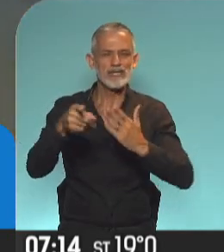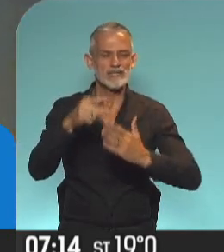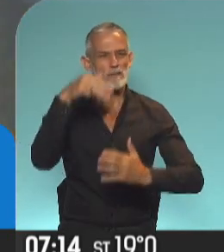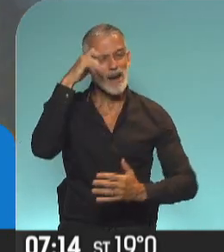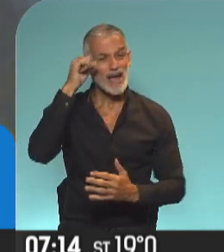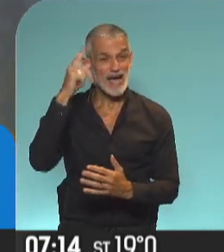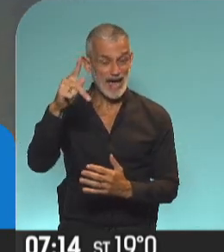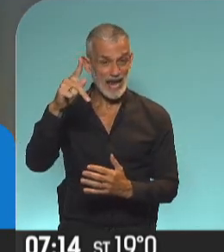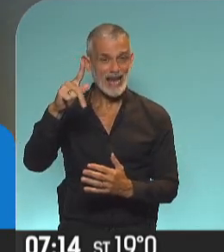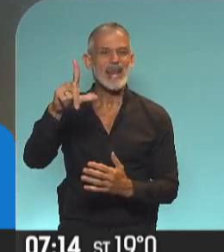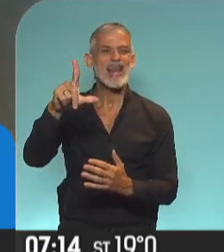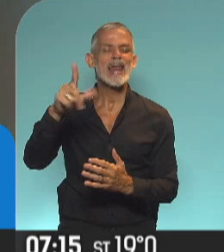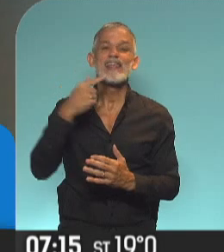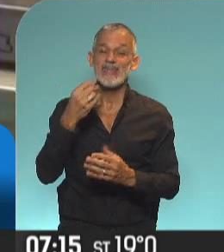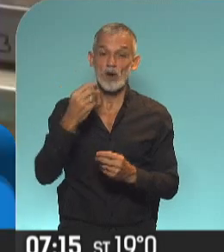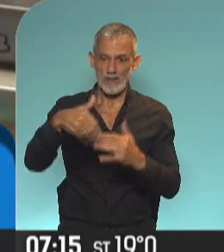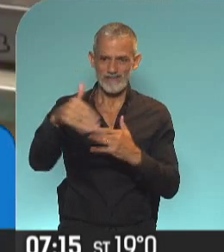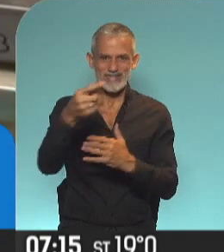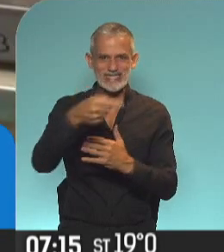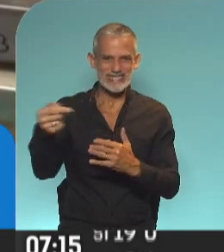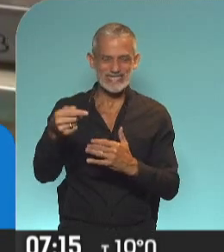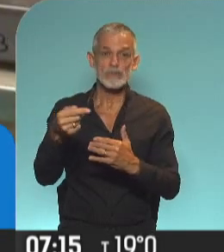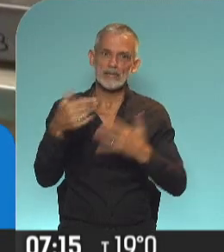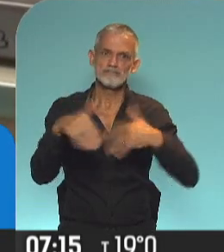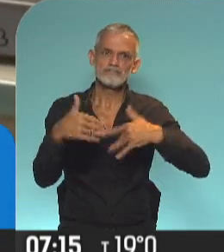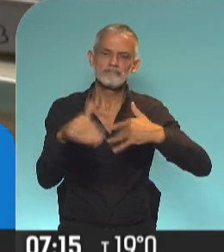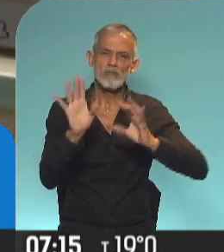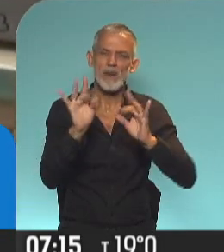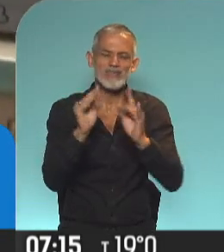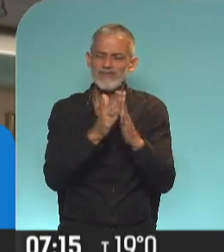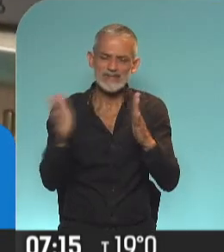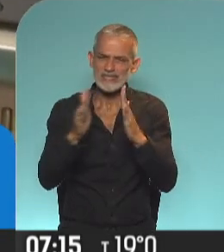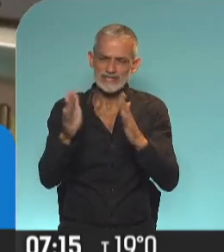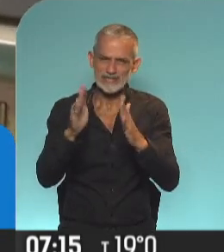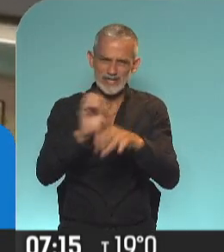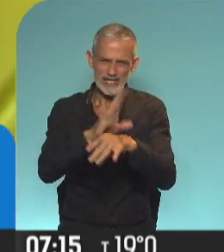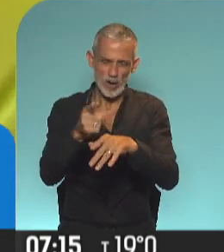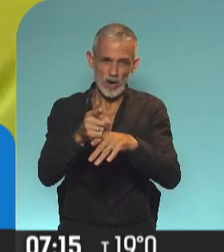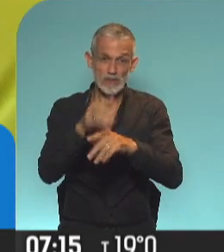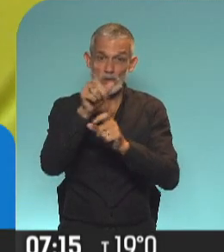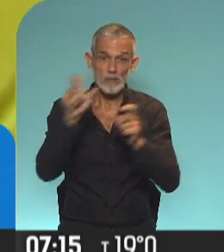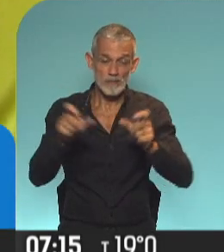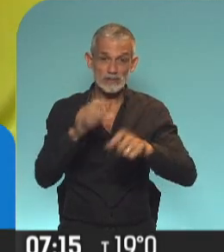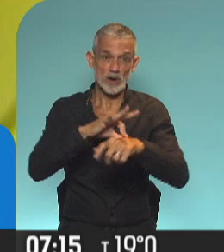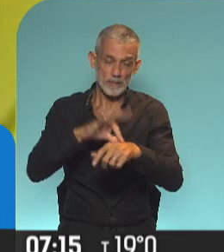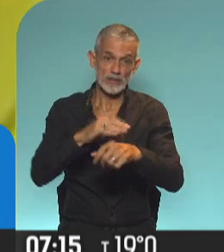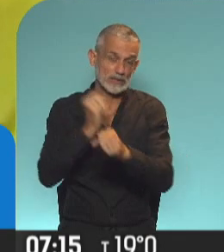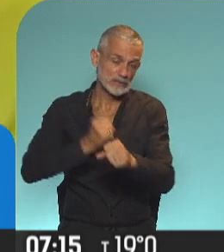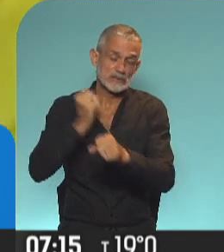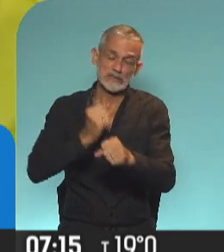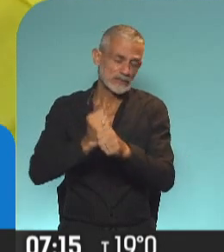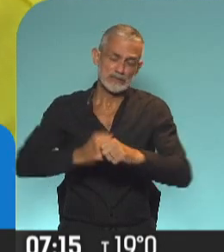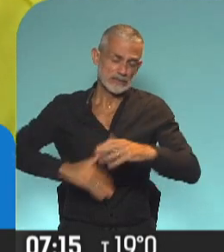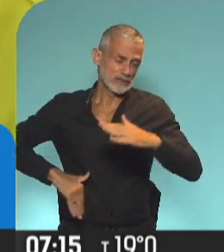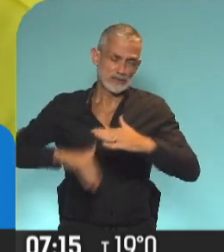merkel advirtió que las próximas semanas serán la fase más dura de la pandemia con el personal sanitario trabajando al